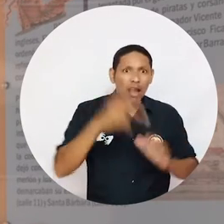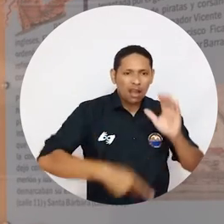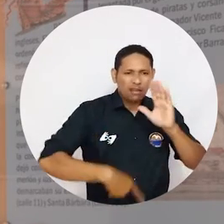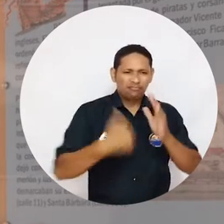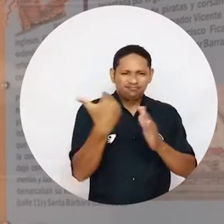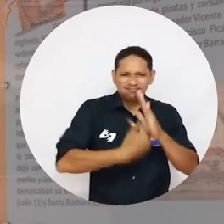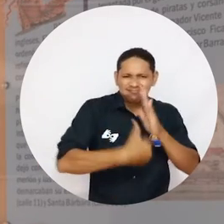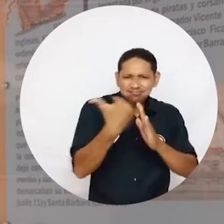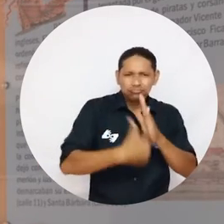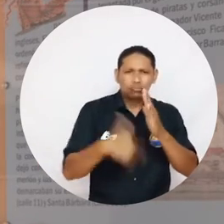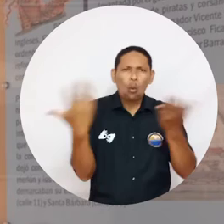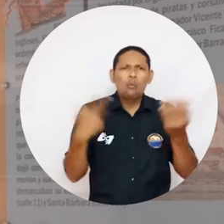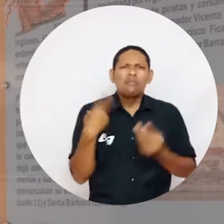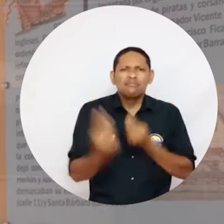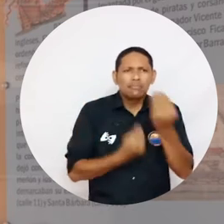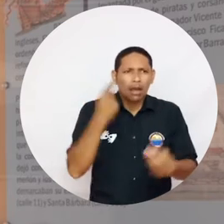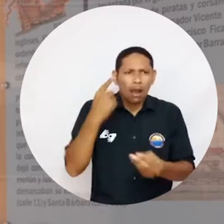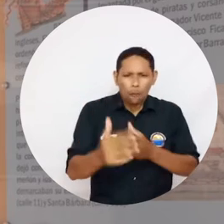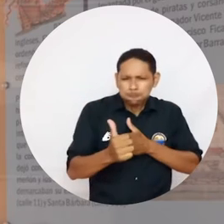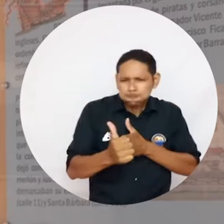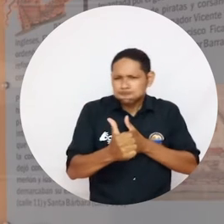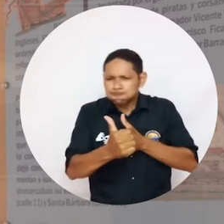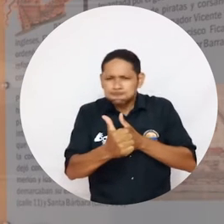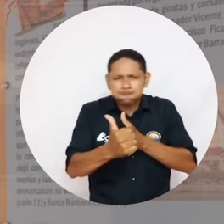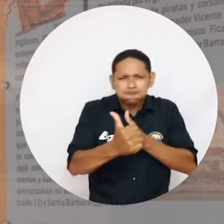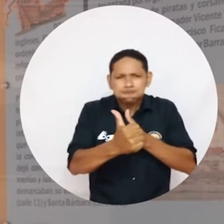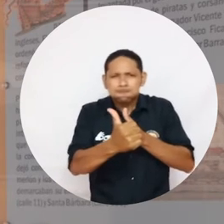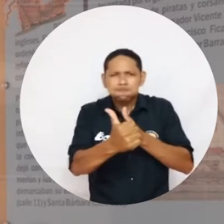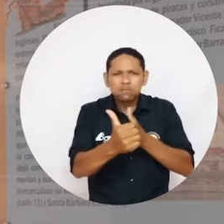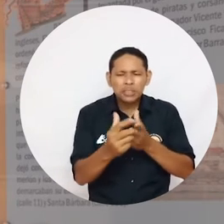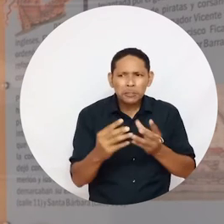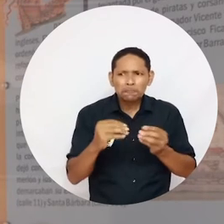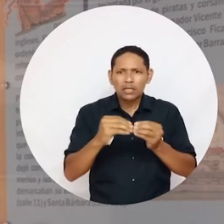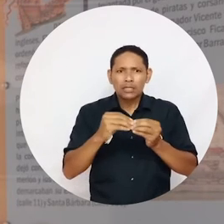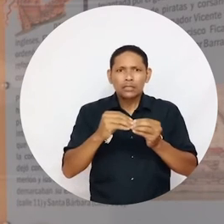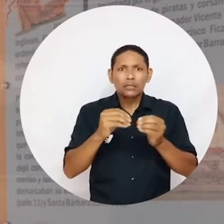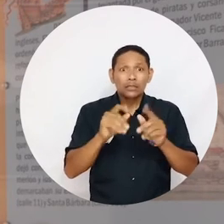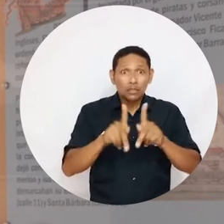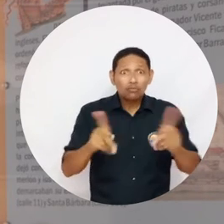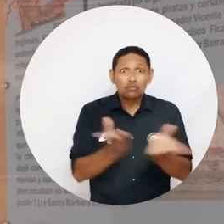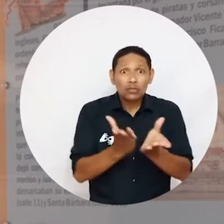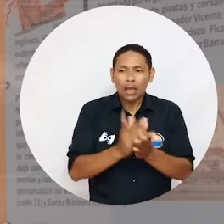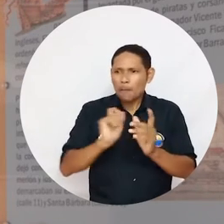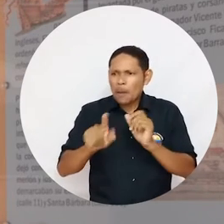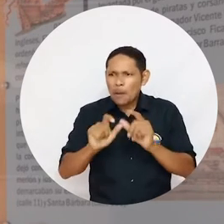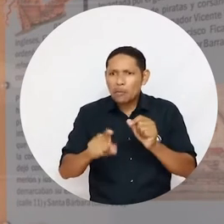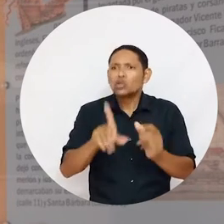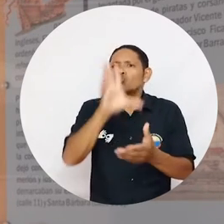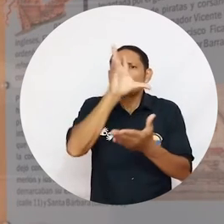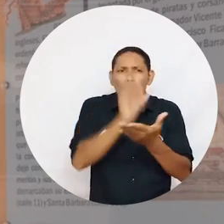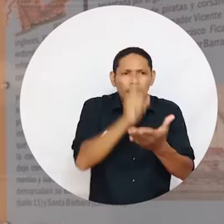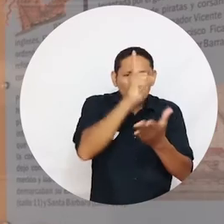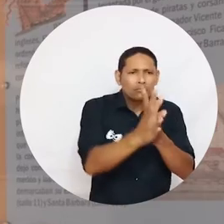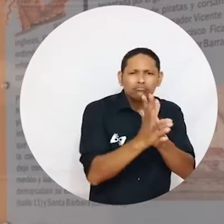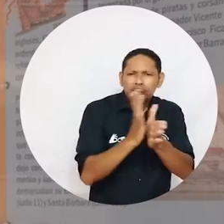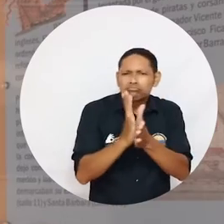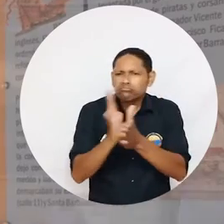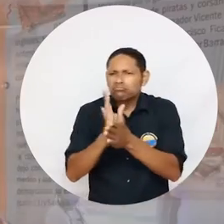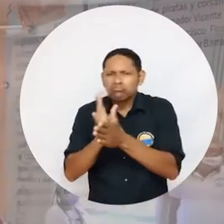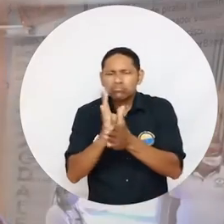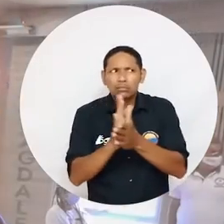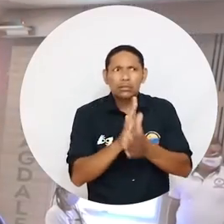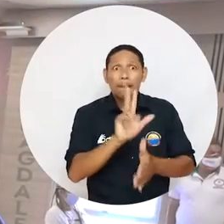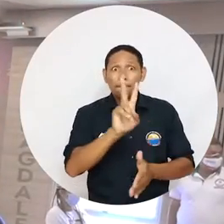se está construyendo una hoja de ruta para mirar a ver cómo podemos consultarle a los estudiantes, que den su opinión,